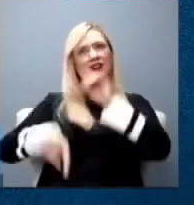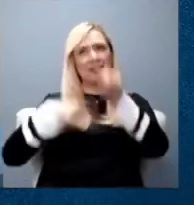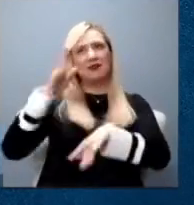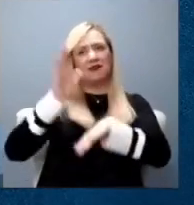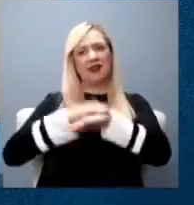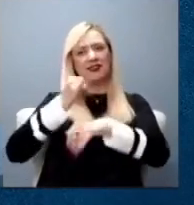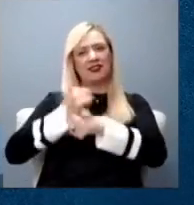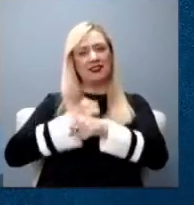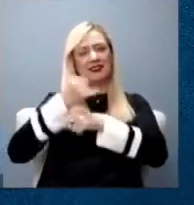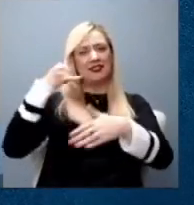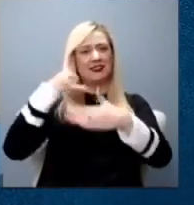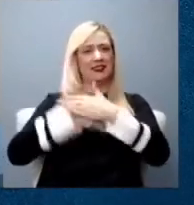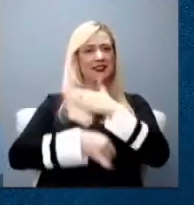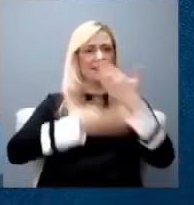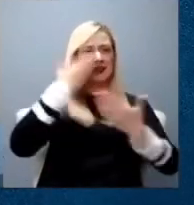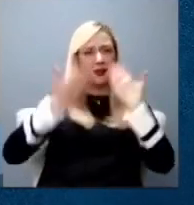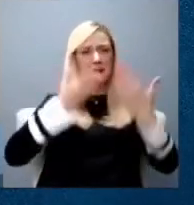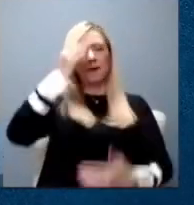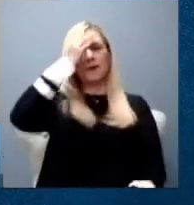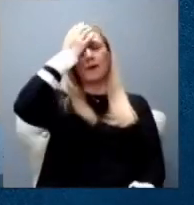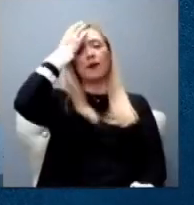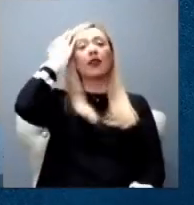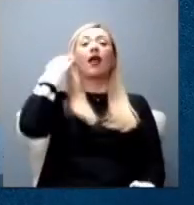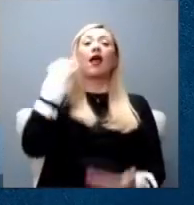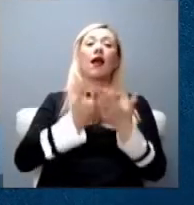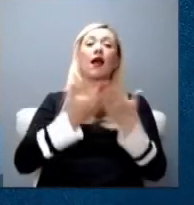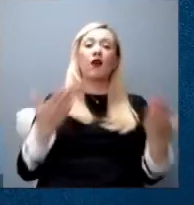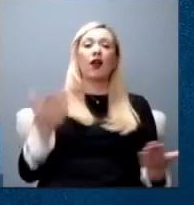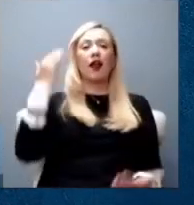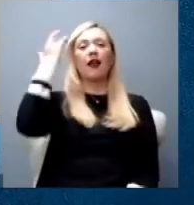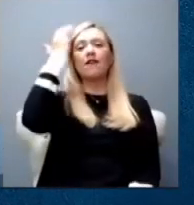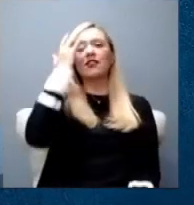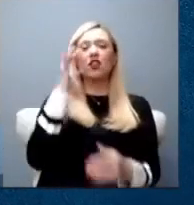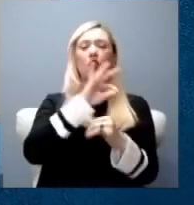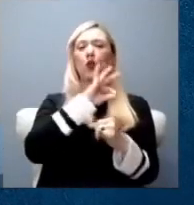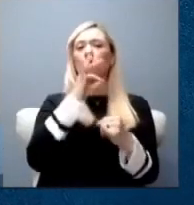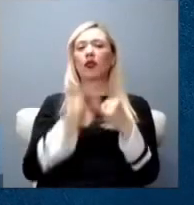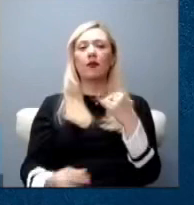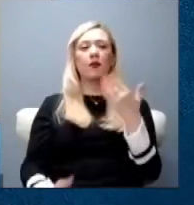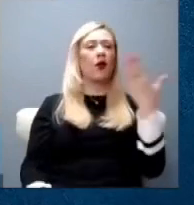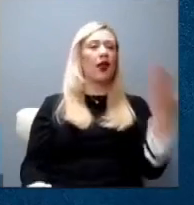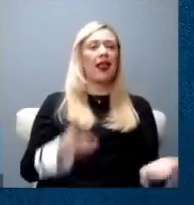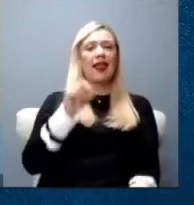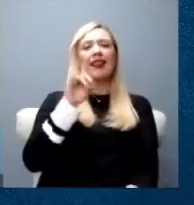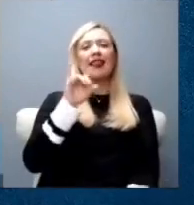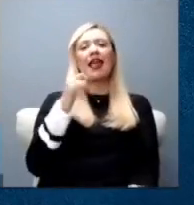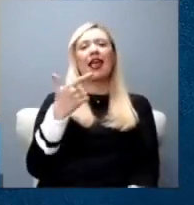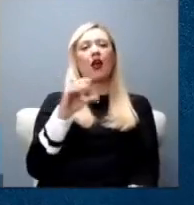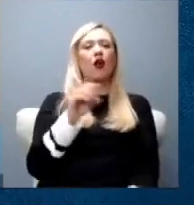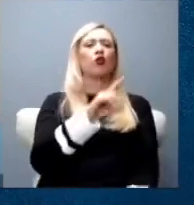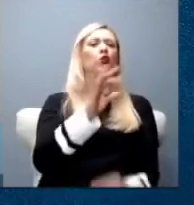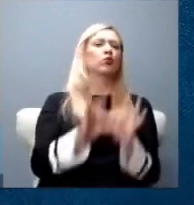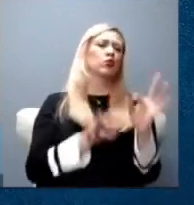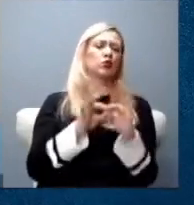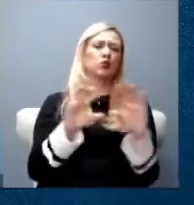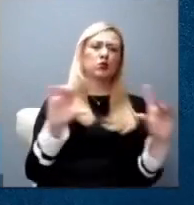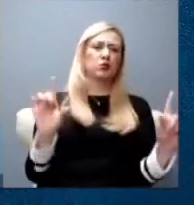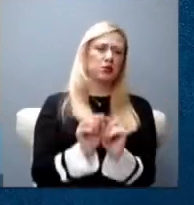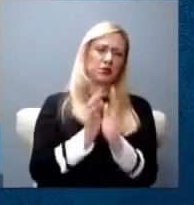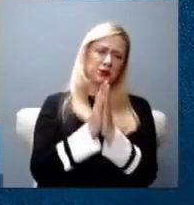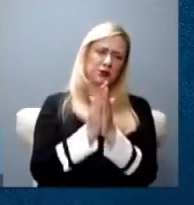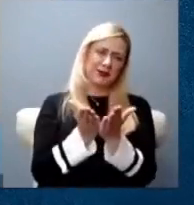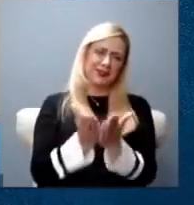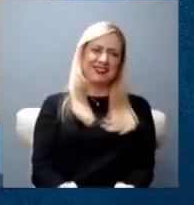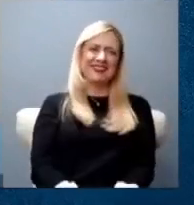investigando y estudiándolo. Es momento de hacer las reflexiones finales. Entonces, Diego, empezaría contigo. Si nos puedes dar tu conclusión, por favor, adelante.